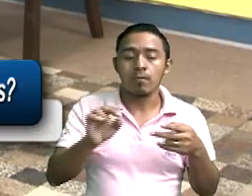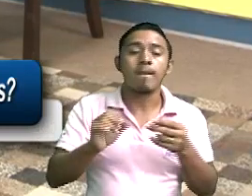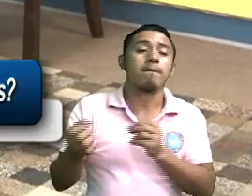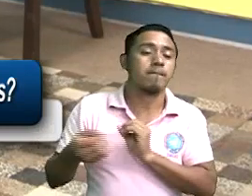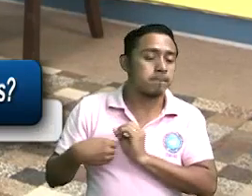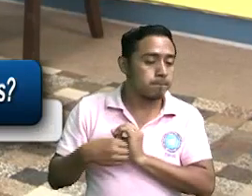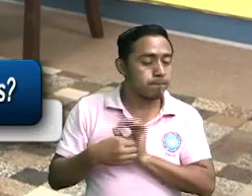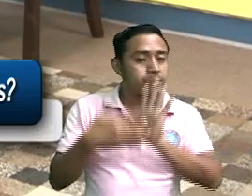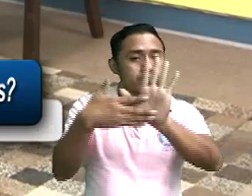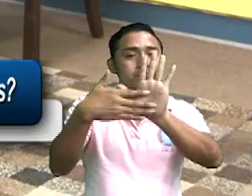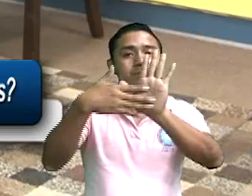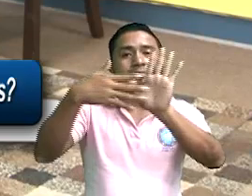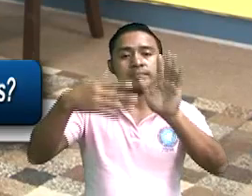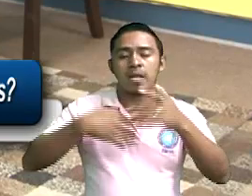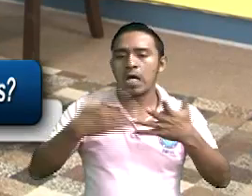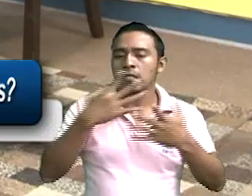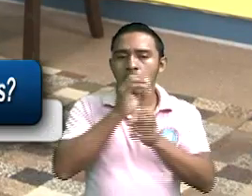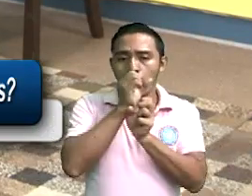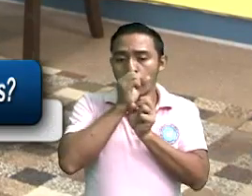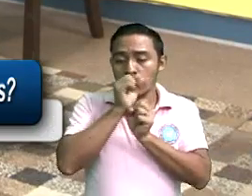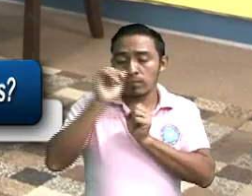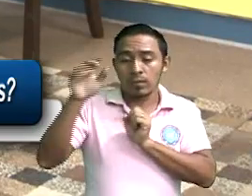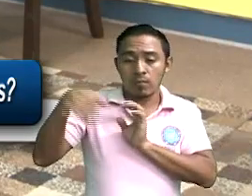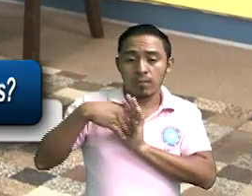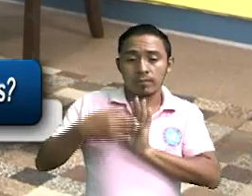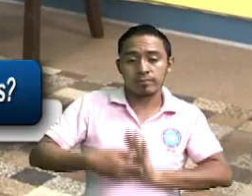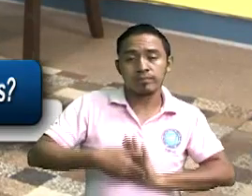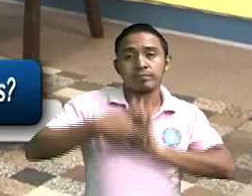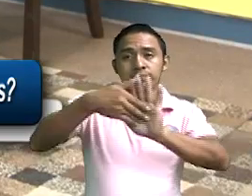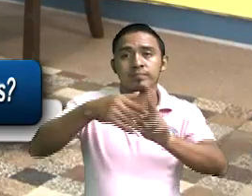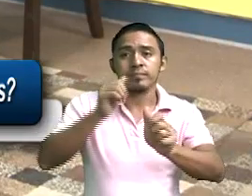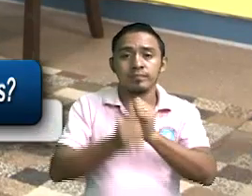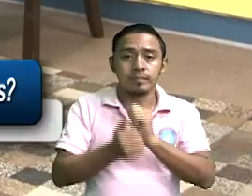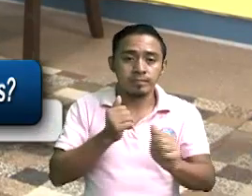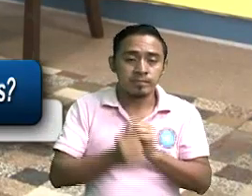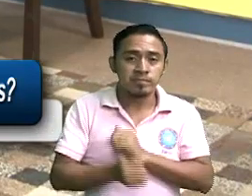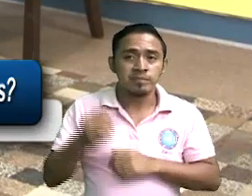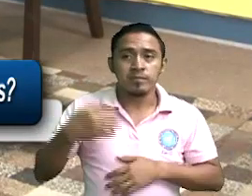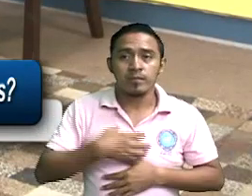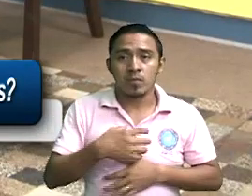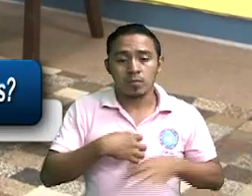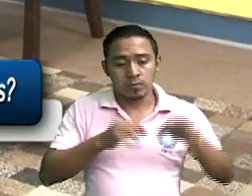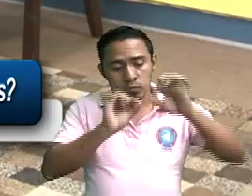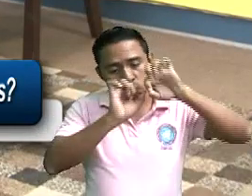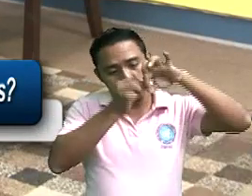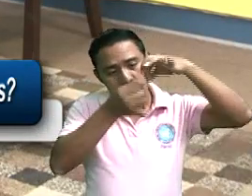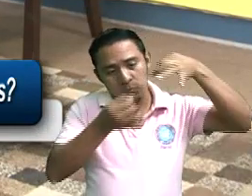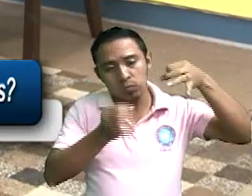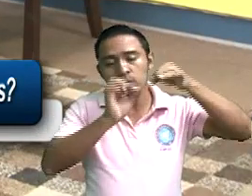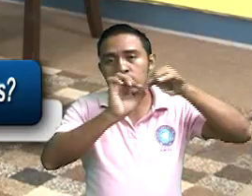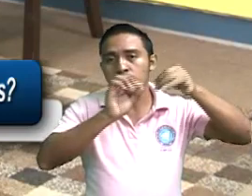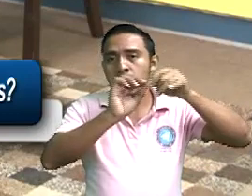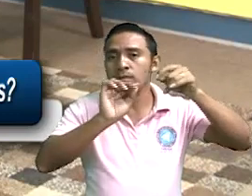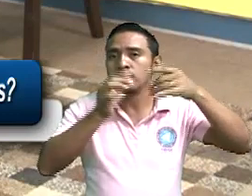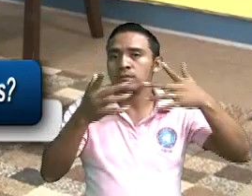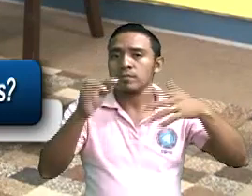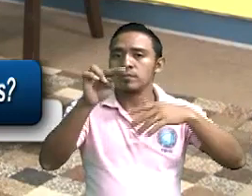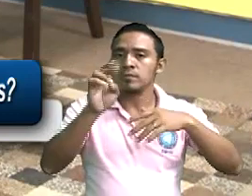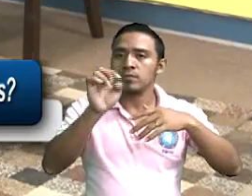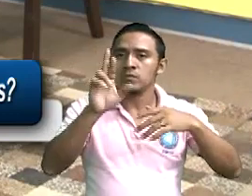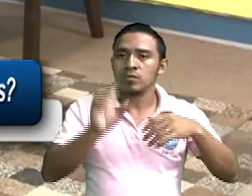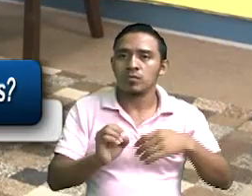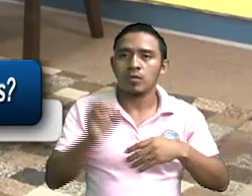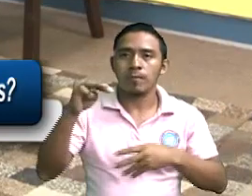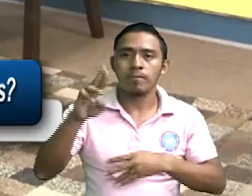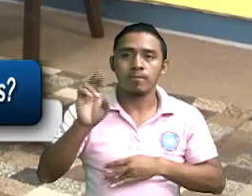disparador para que se activara el sistema inmune y llegara a afectar la unión neuromuscular. Pero con respecto a